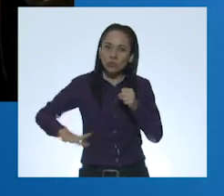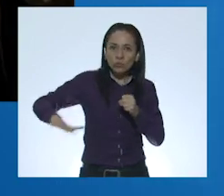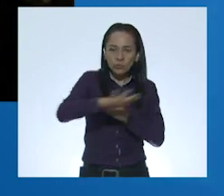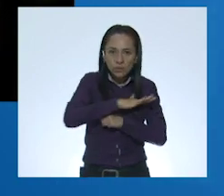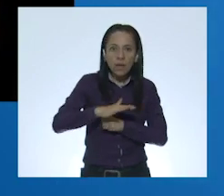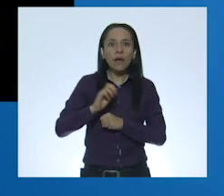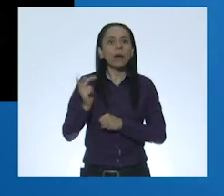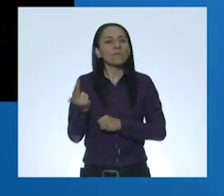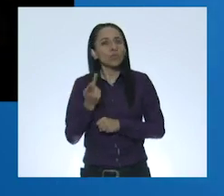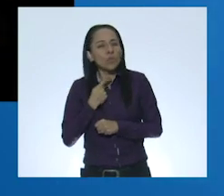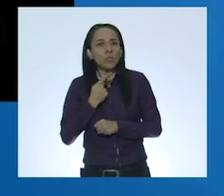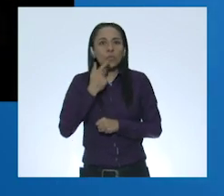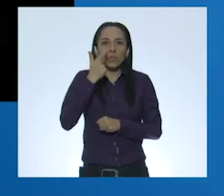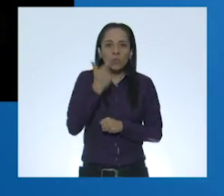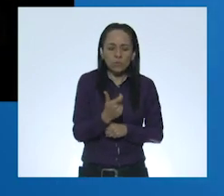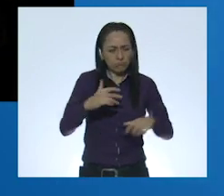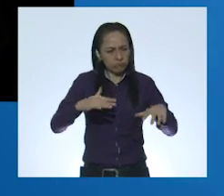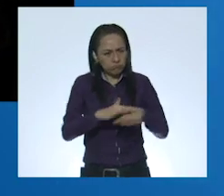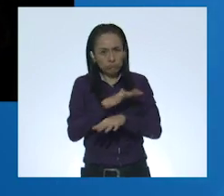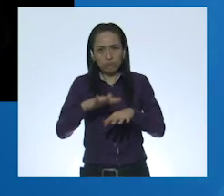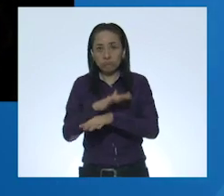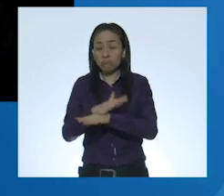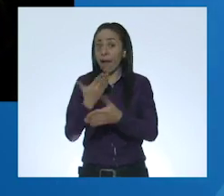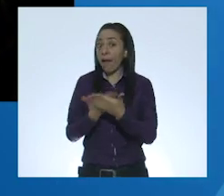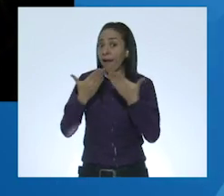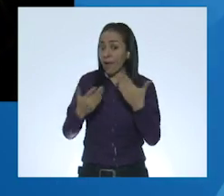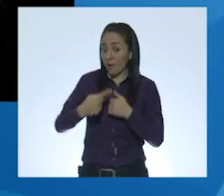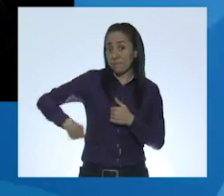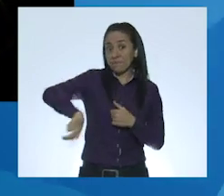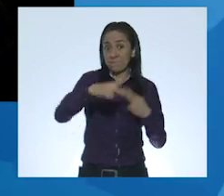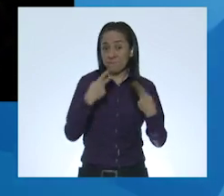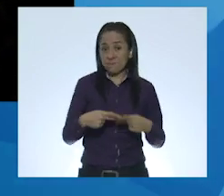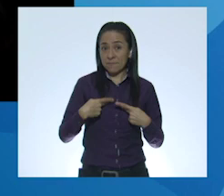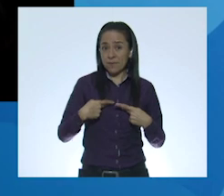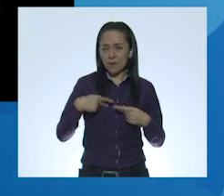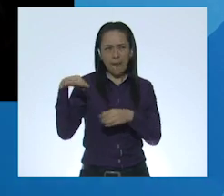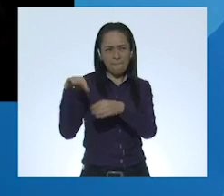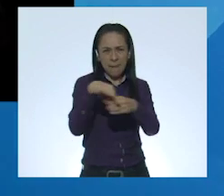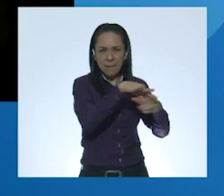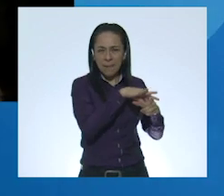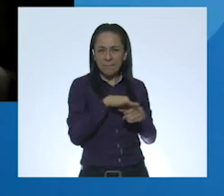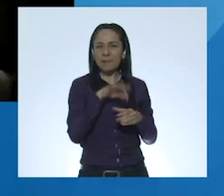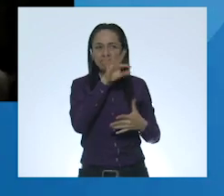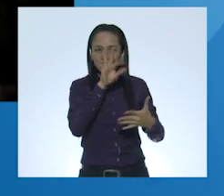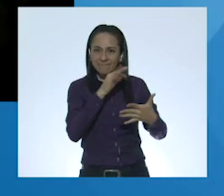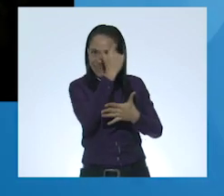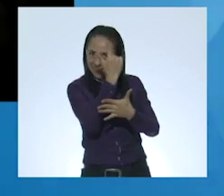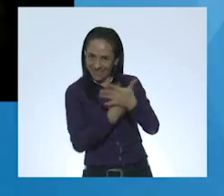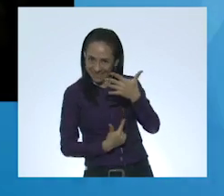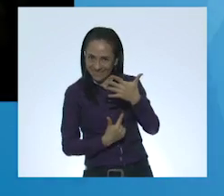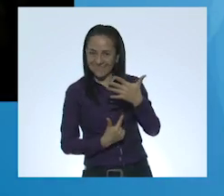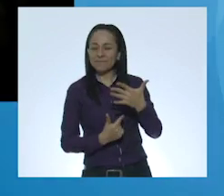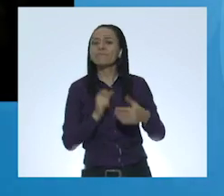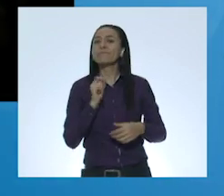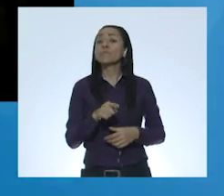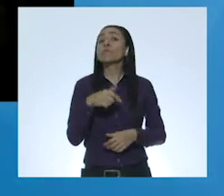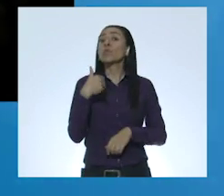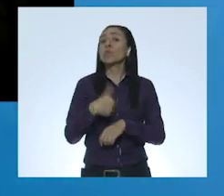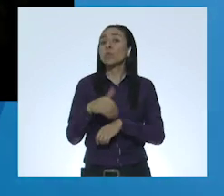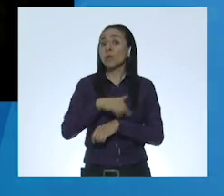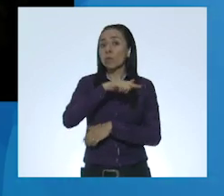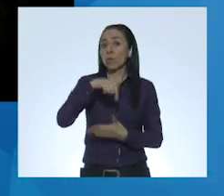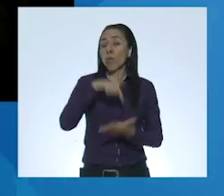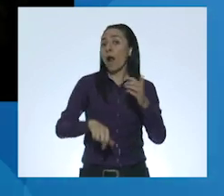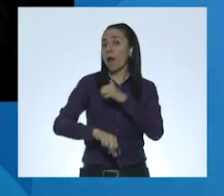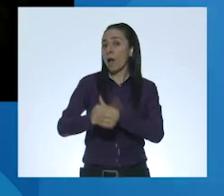rostro. Gracias a la votación del público hemos llegado a esta lista y al comienzo de nuestro conteo. Posición número 11 de nuestra encuesta.